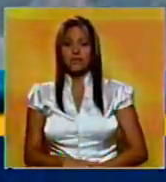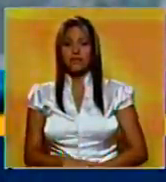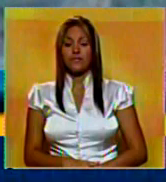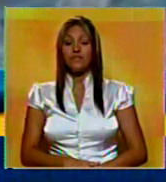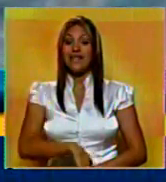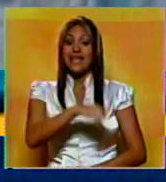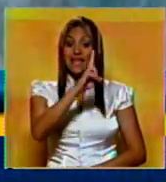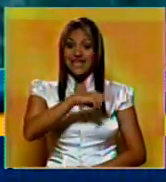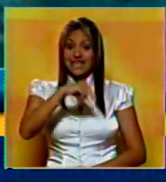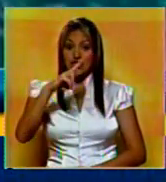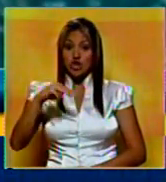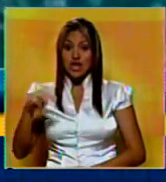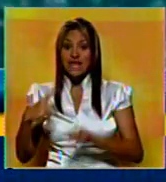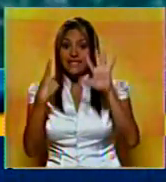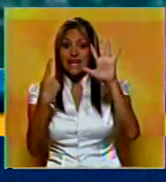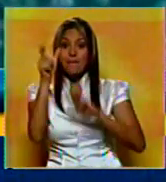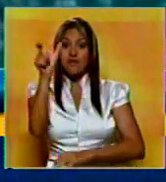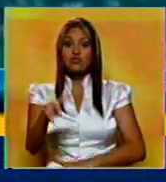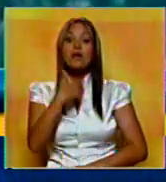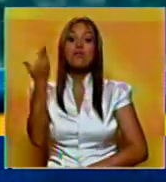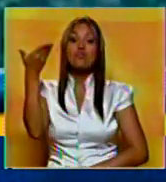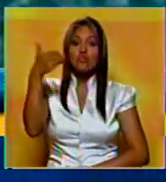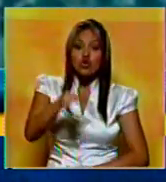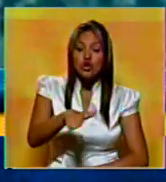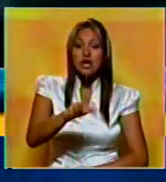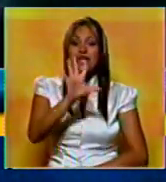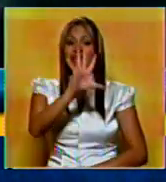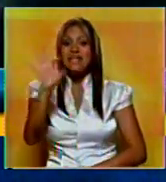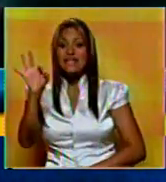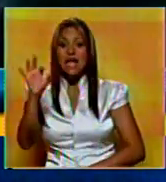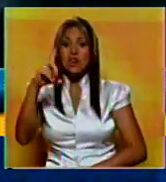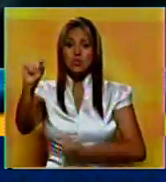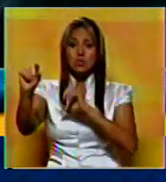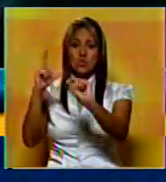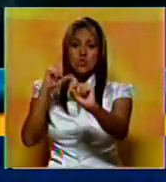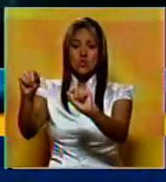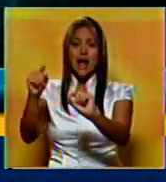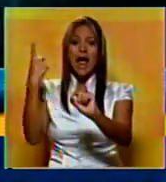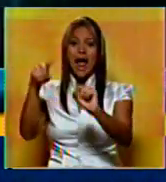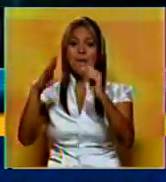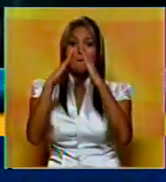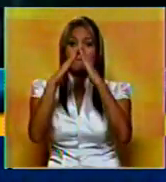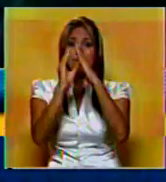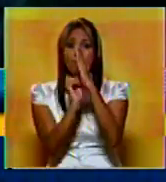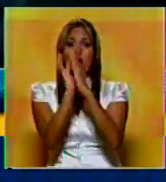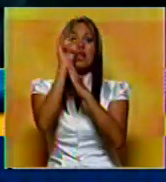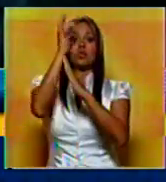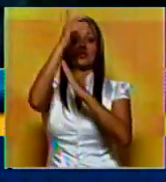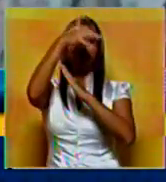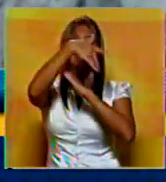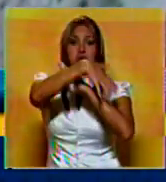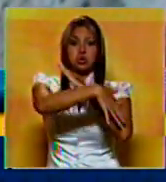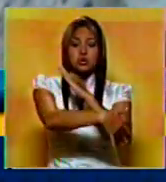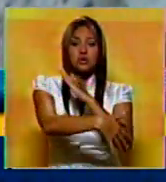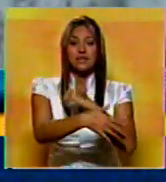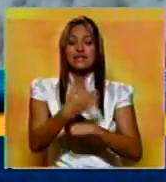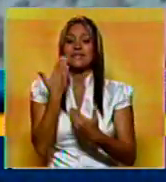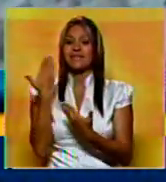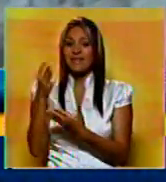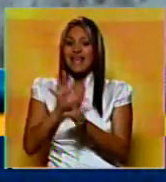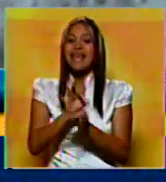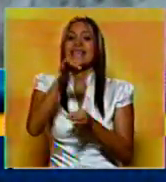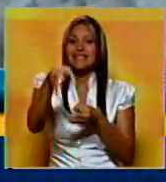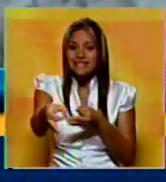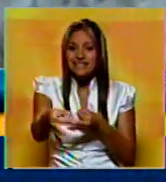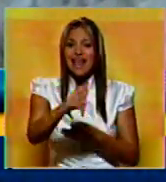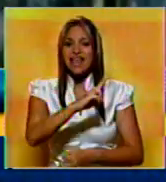En Indonesia, 6 personas murieron, más de 500 fueron evacuadas por la erupción del volcán Rokatenda, ubicado en la isla de